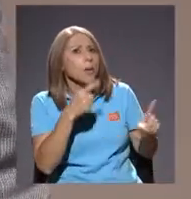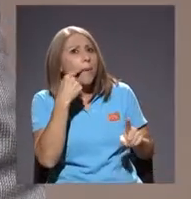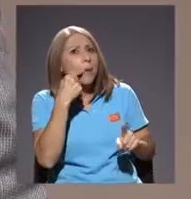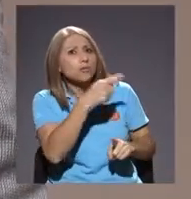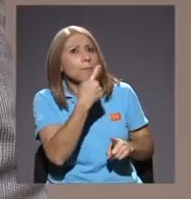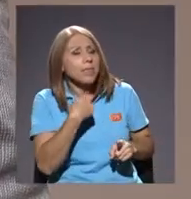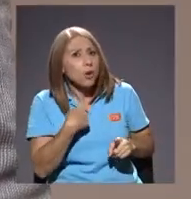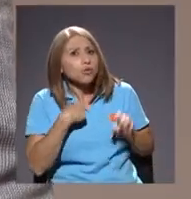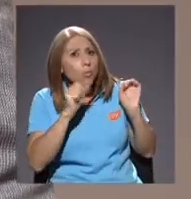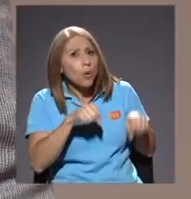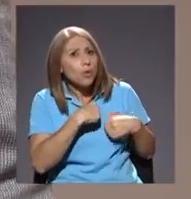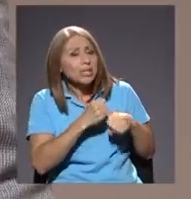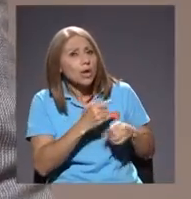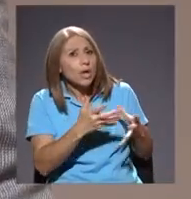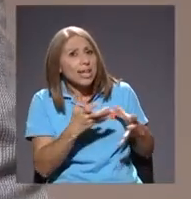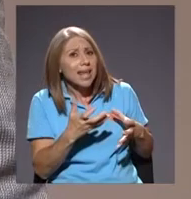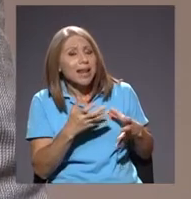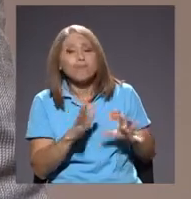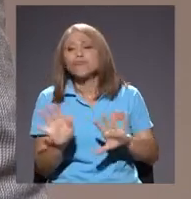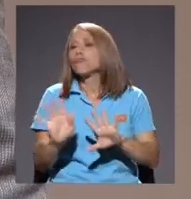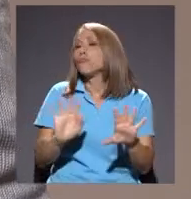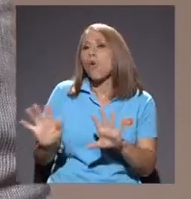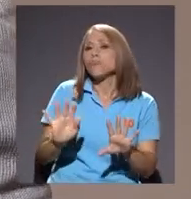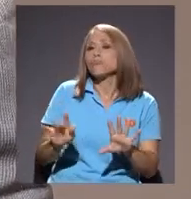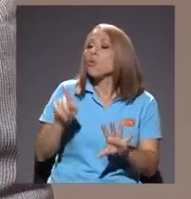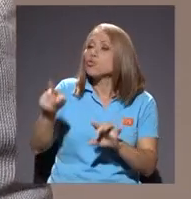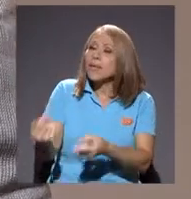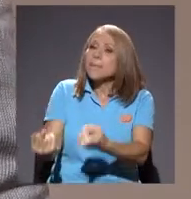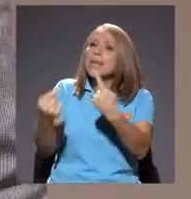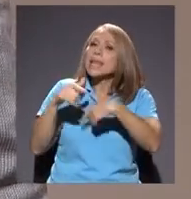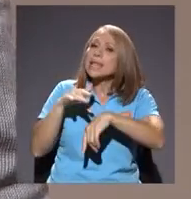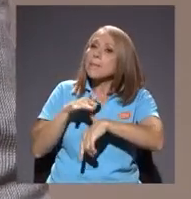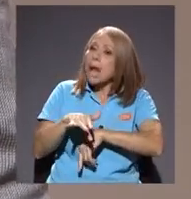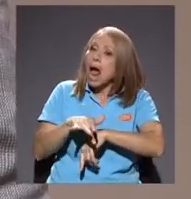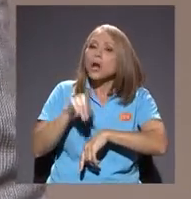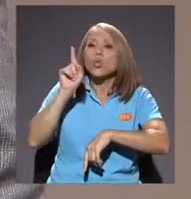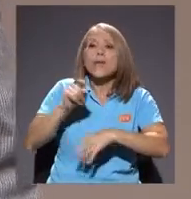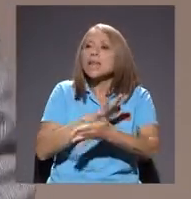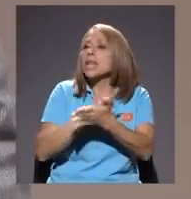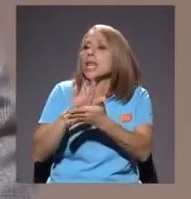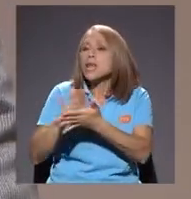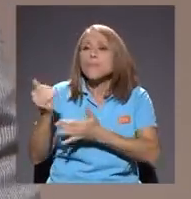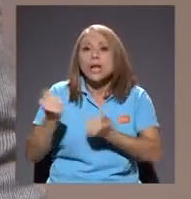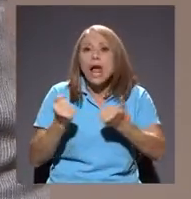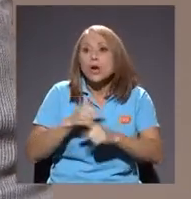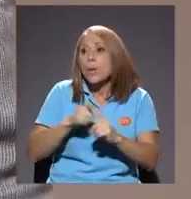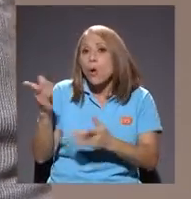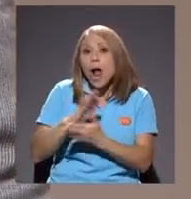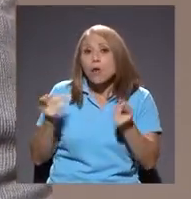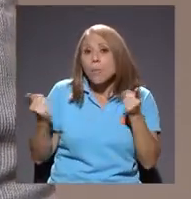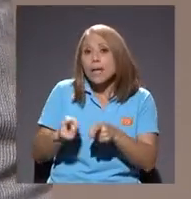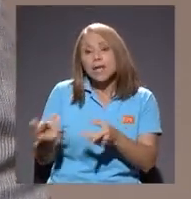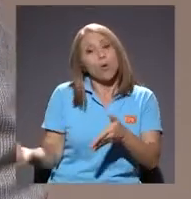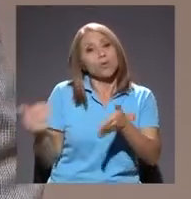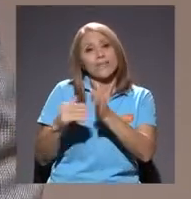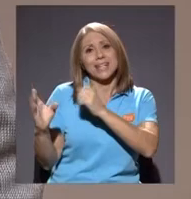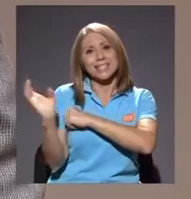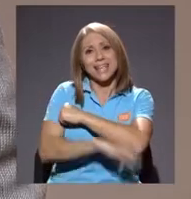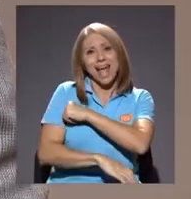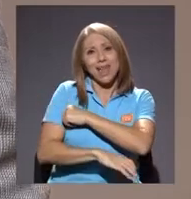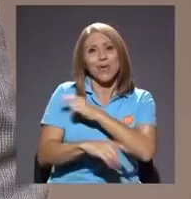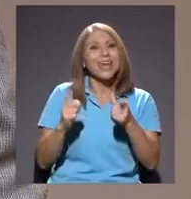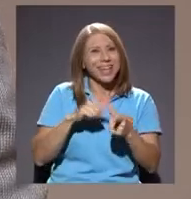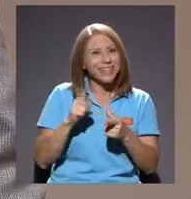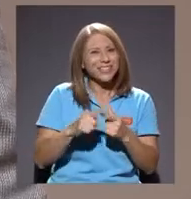vuelva temprano el carl a ver el carro pero en el momento que algo pasa está castigado entonces lo vuelven a poner en línea y vemos